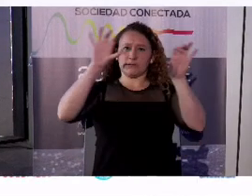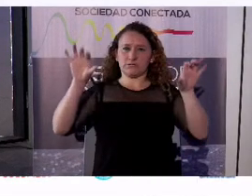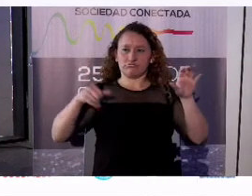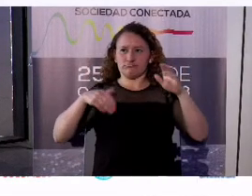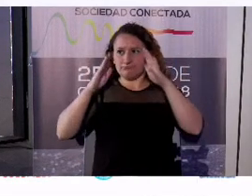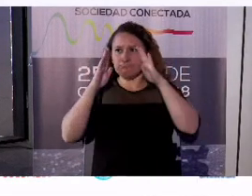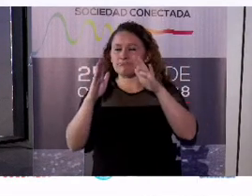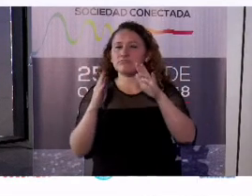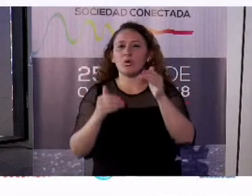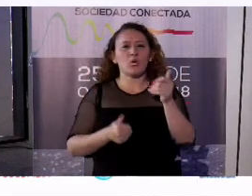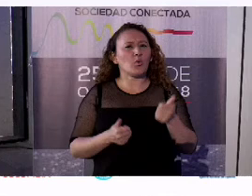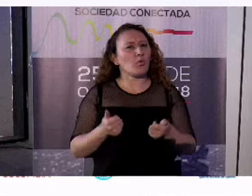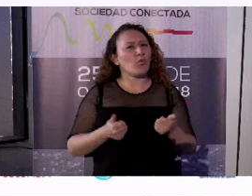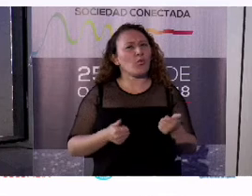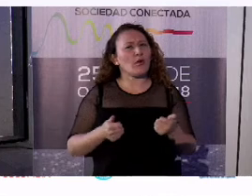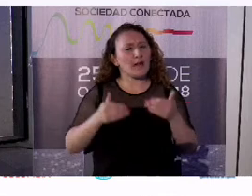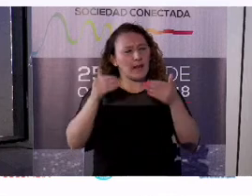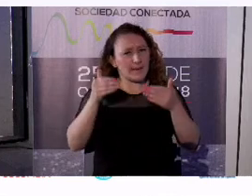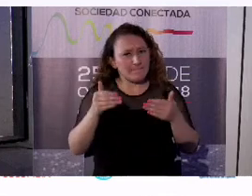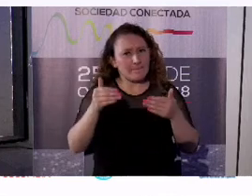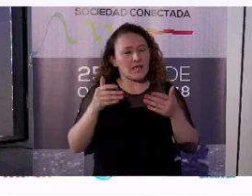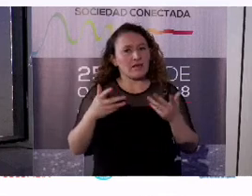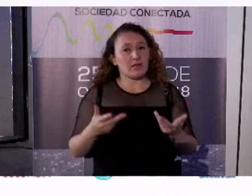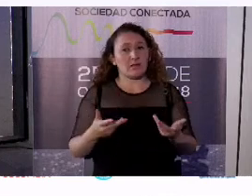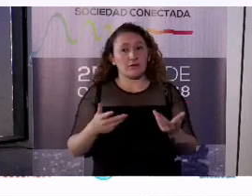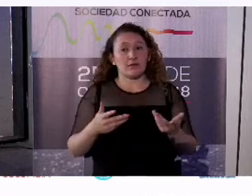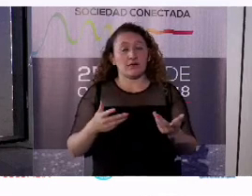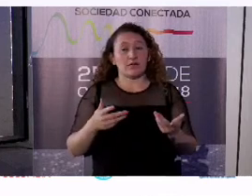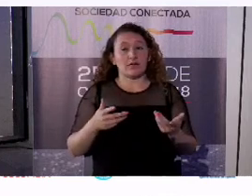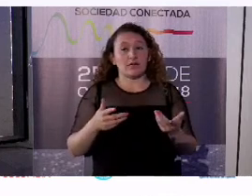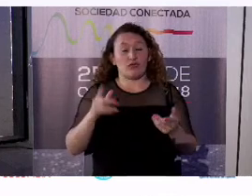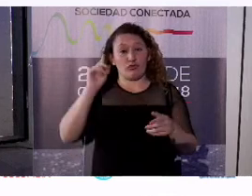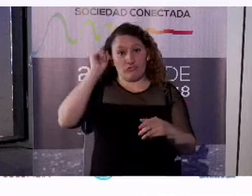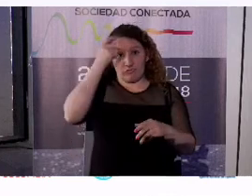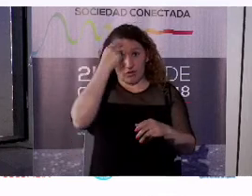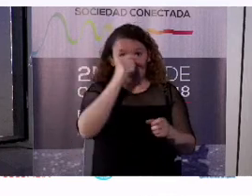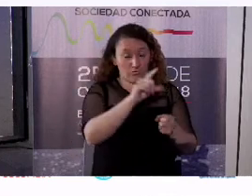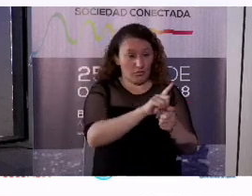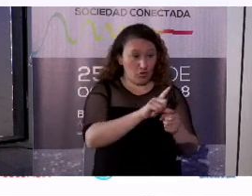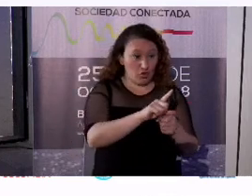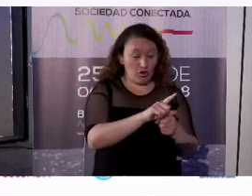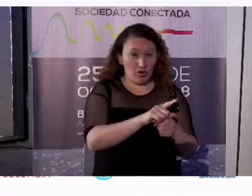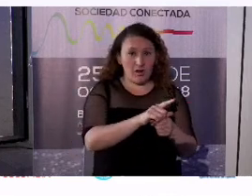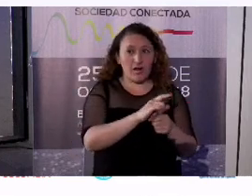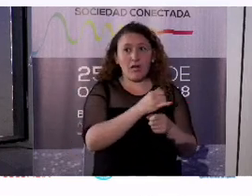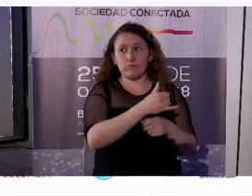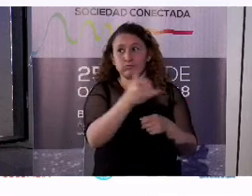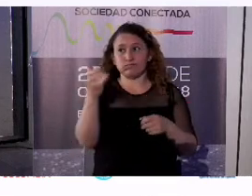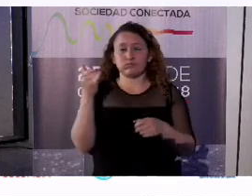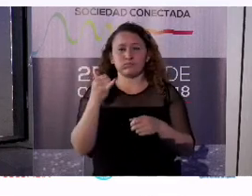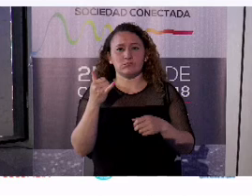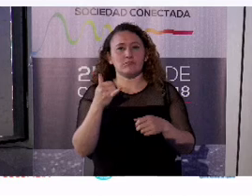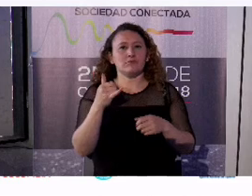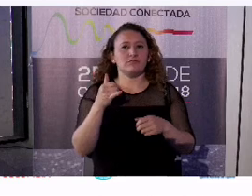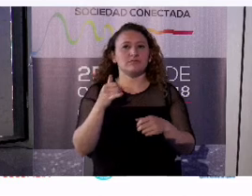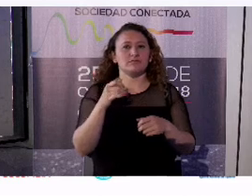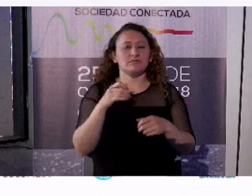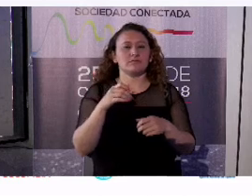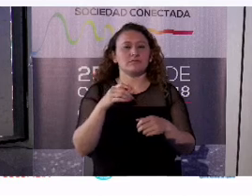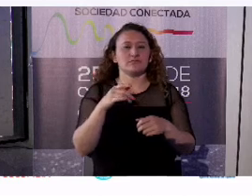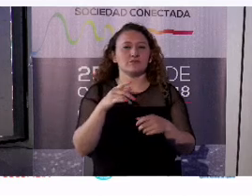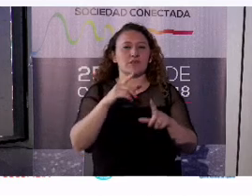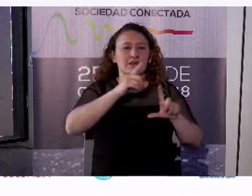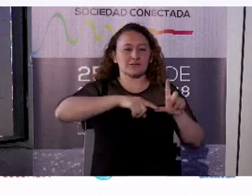entrada y es como los gobiernos locales están viendo el espectro radioeléctrico En ese sentido es es